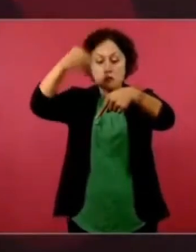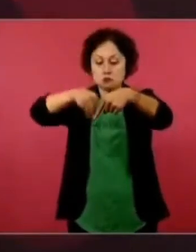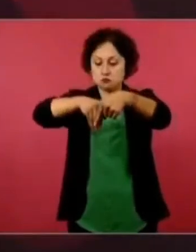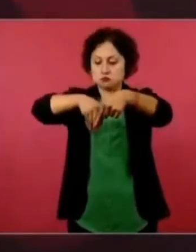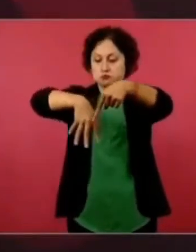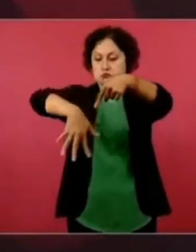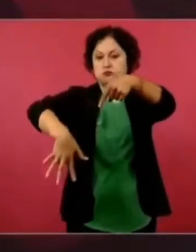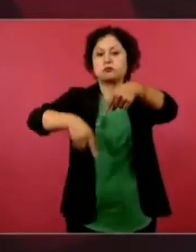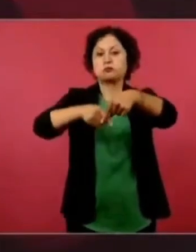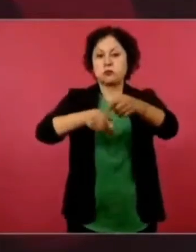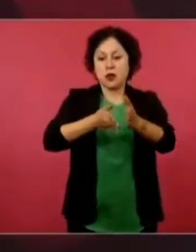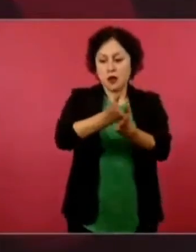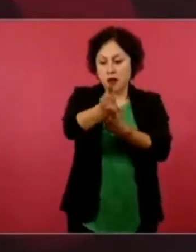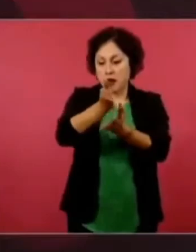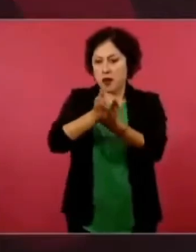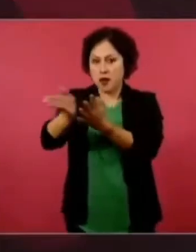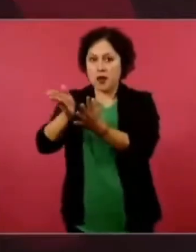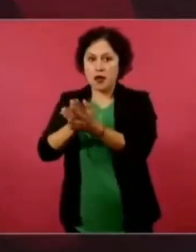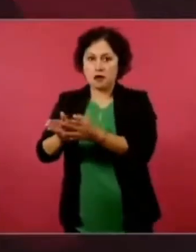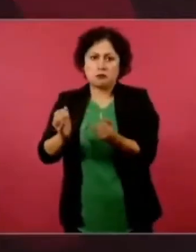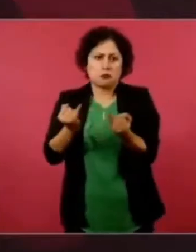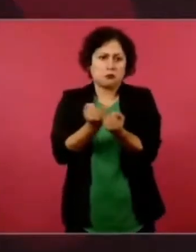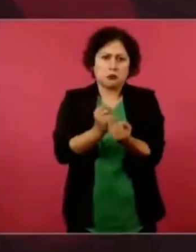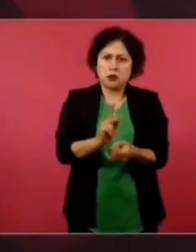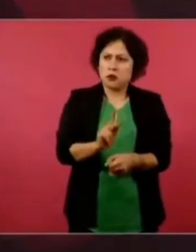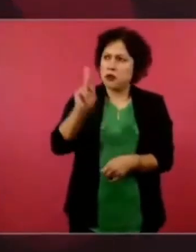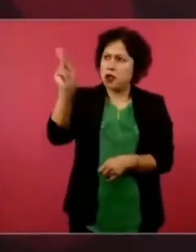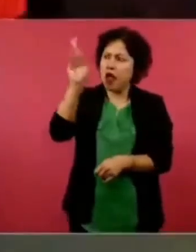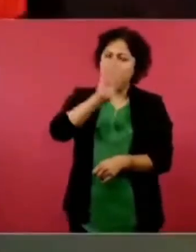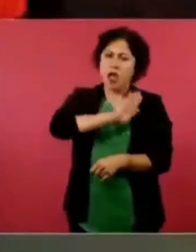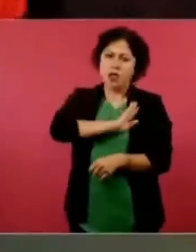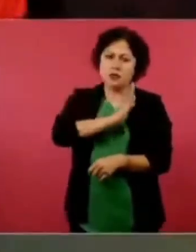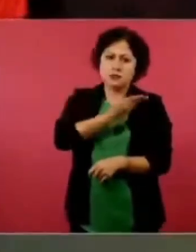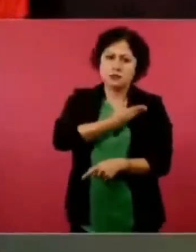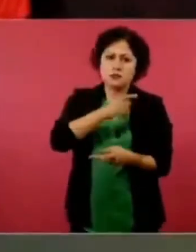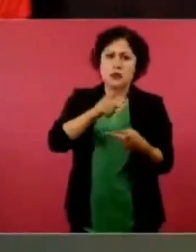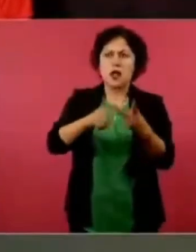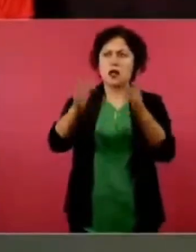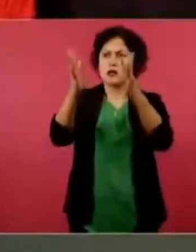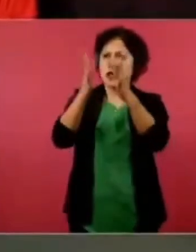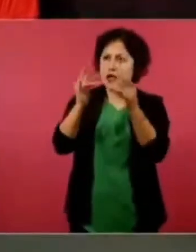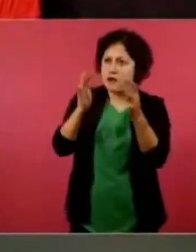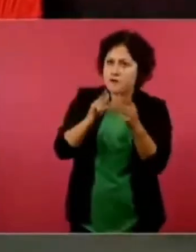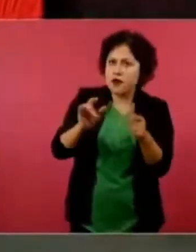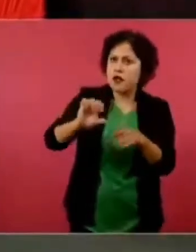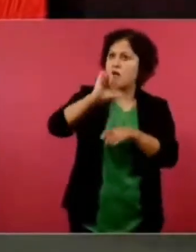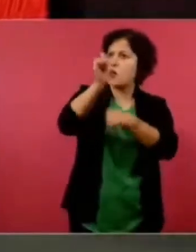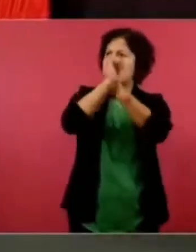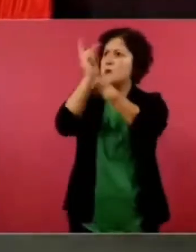Así está en España, así está en Francia, así está en otros países.